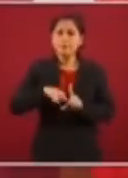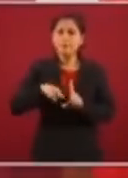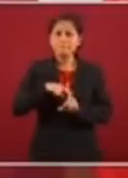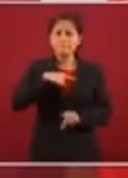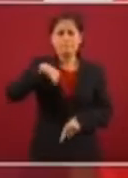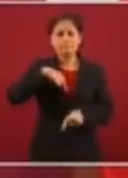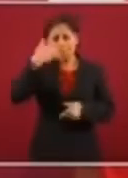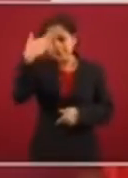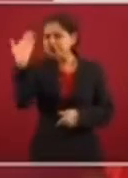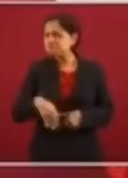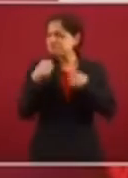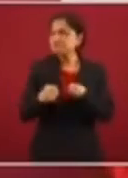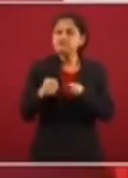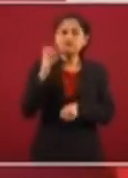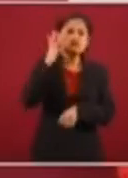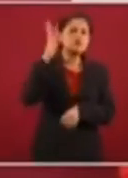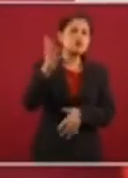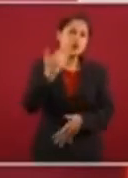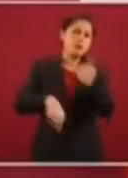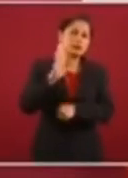adelante. Estoy convencido de eso.